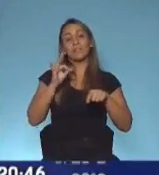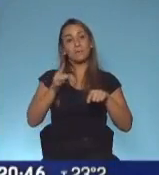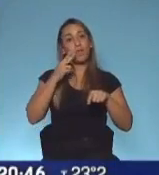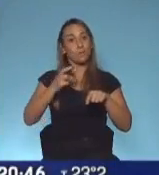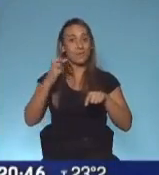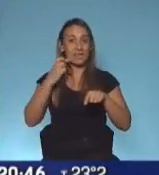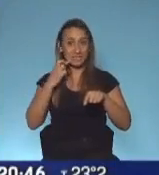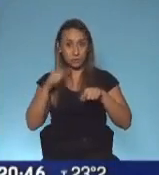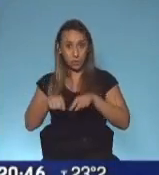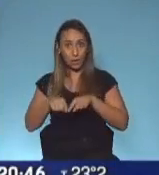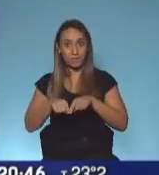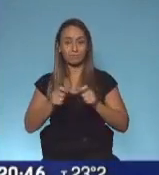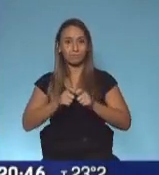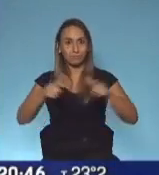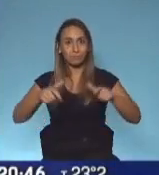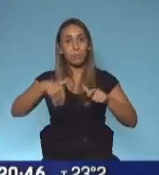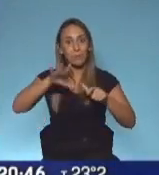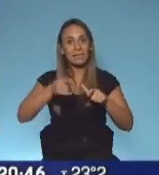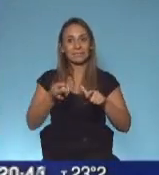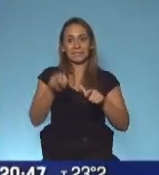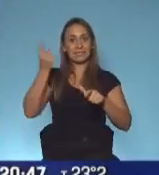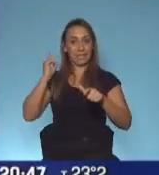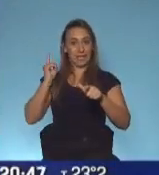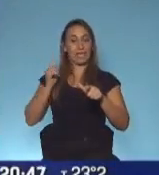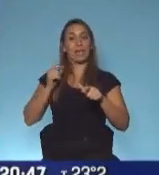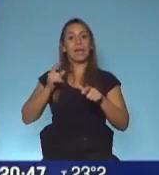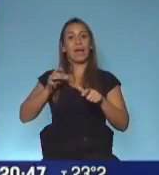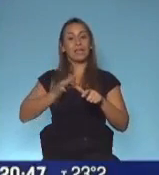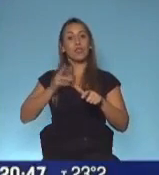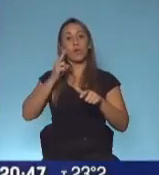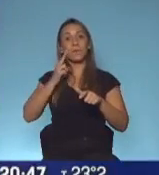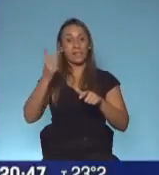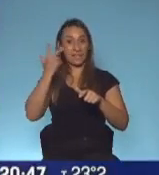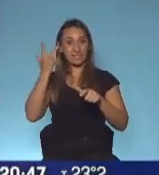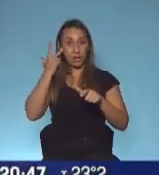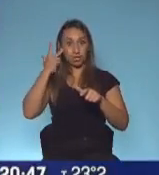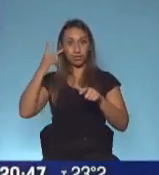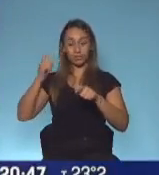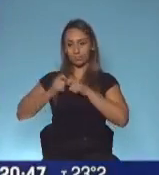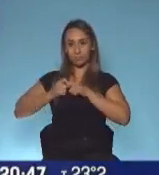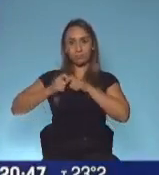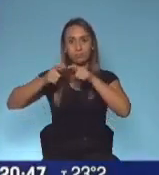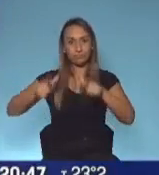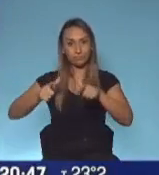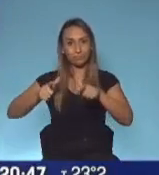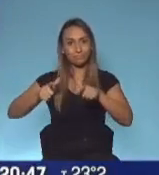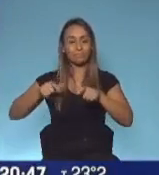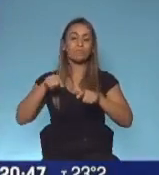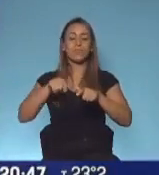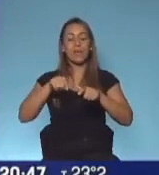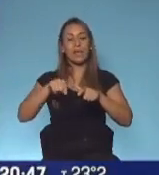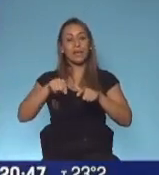más con respecto de lo que había sido el cierre en el mismo periodo del 2018, de ese 32%. Esta